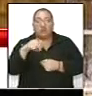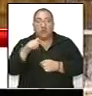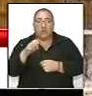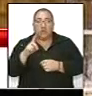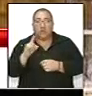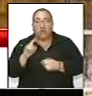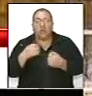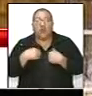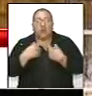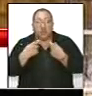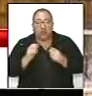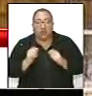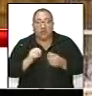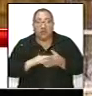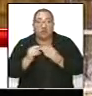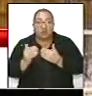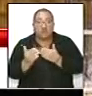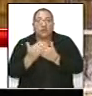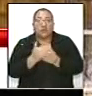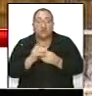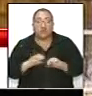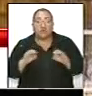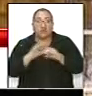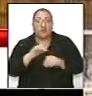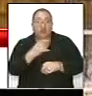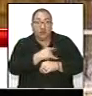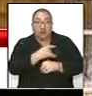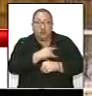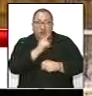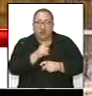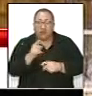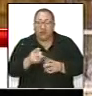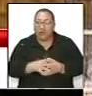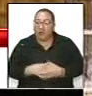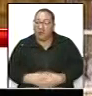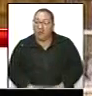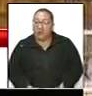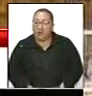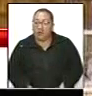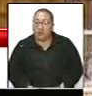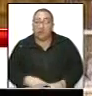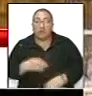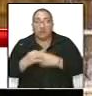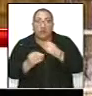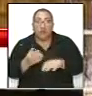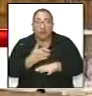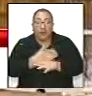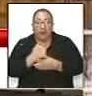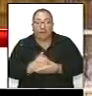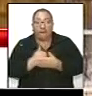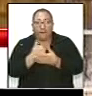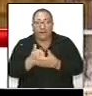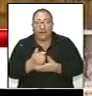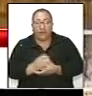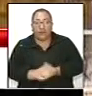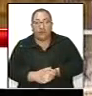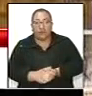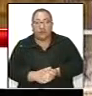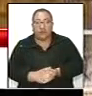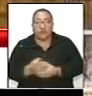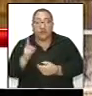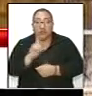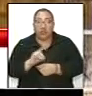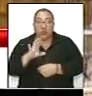tener un acercamiento importante a las universidades para, como dije al inicio, ayudarlas a que en el uso de